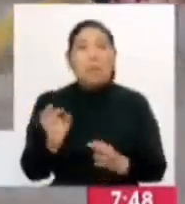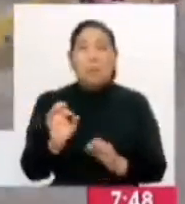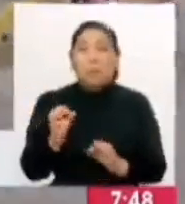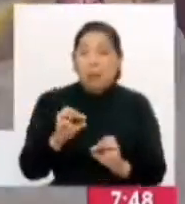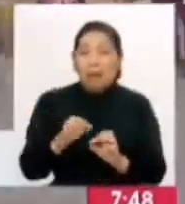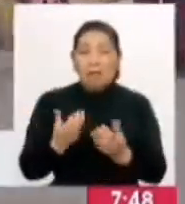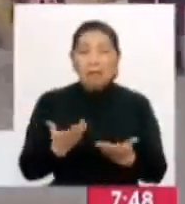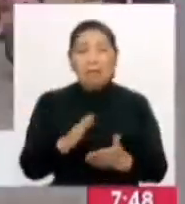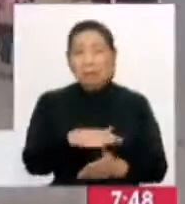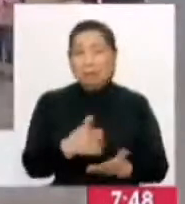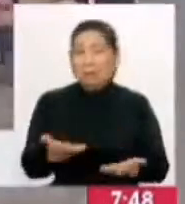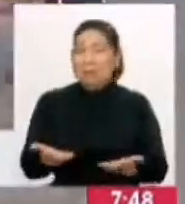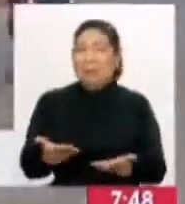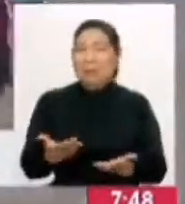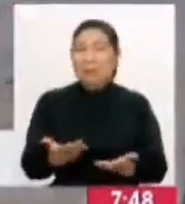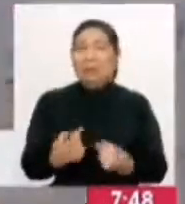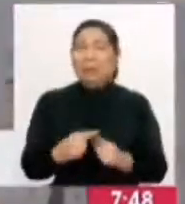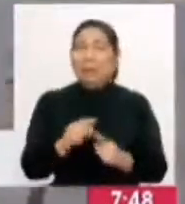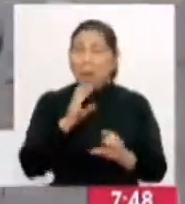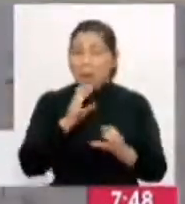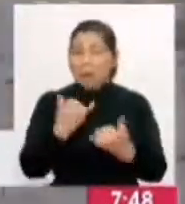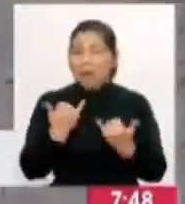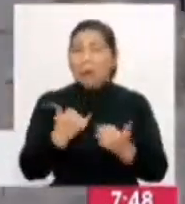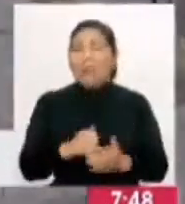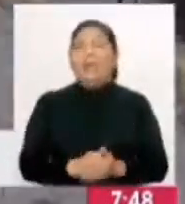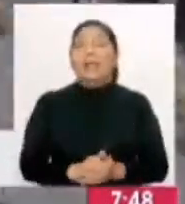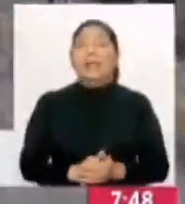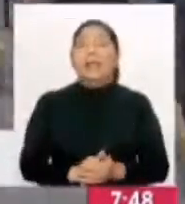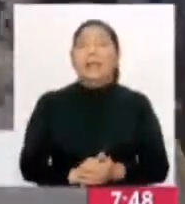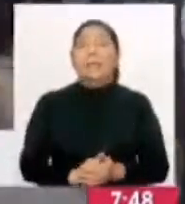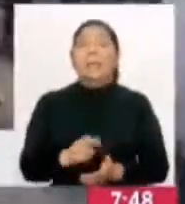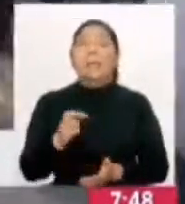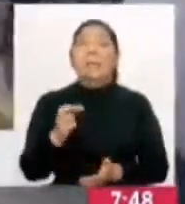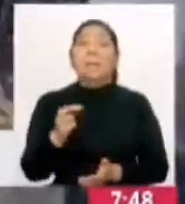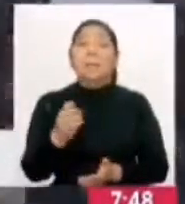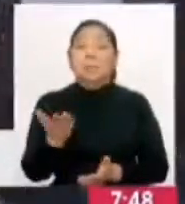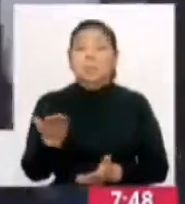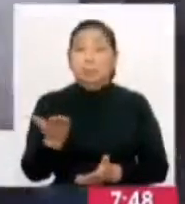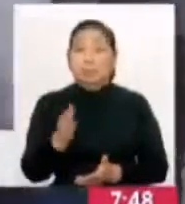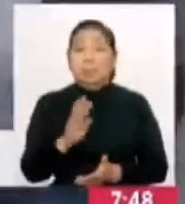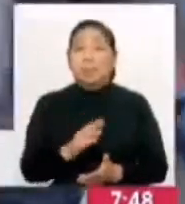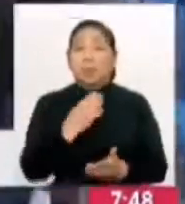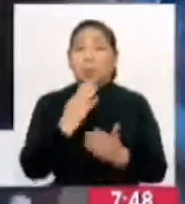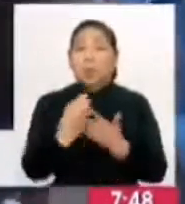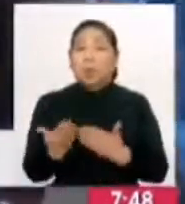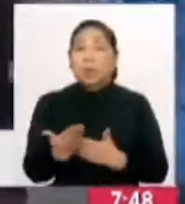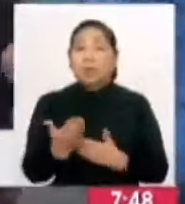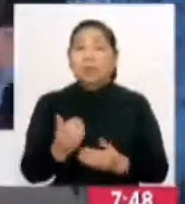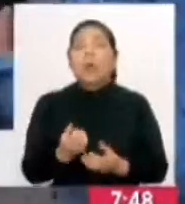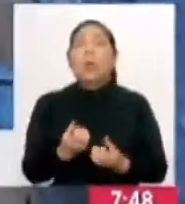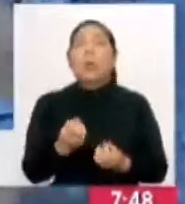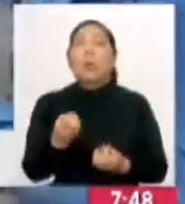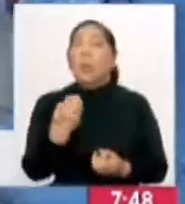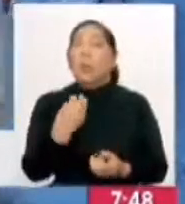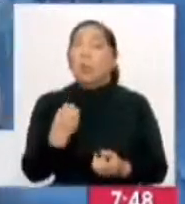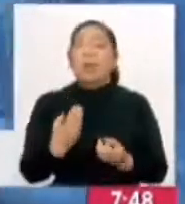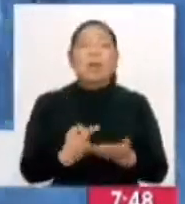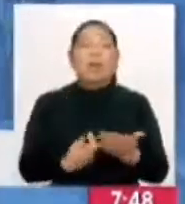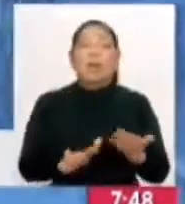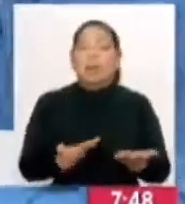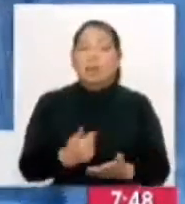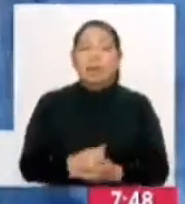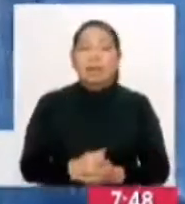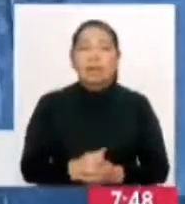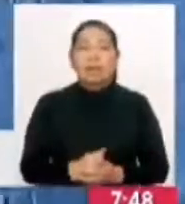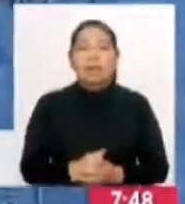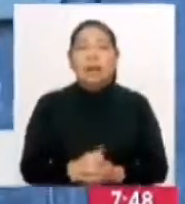familia y niños. Vamos a conversar en estos instantes con un padre de familia. Muy buenos días. Cuéntenos esta situación. El